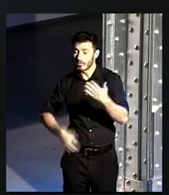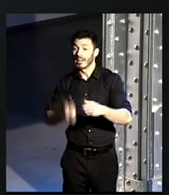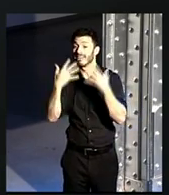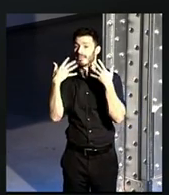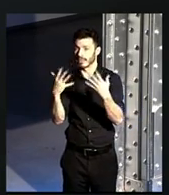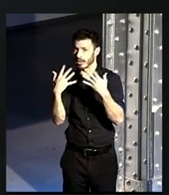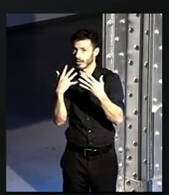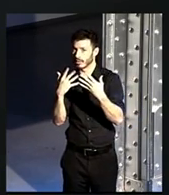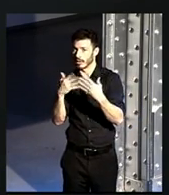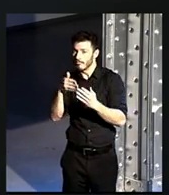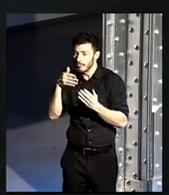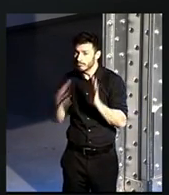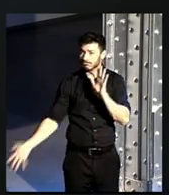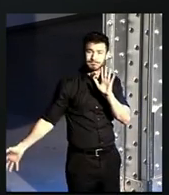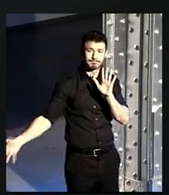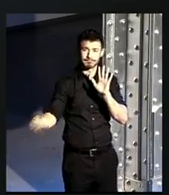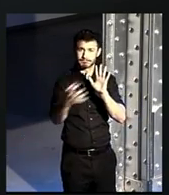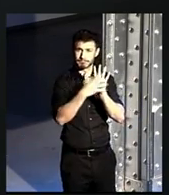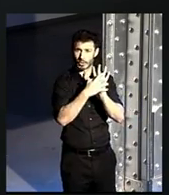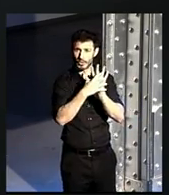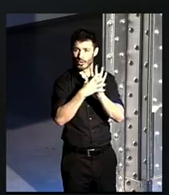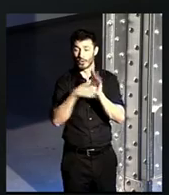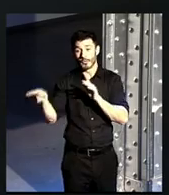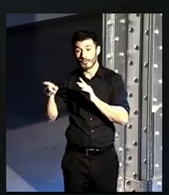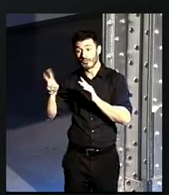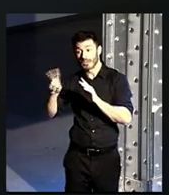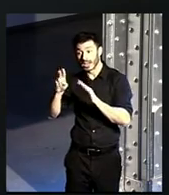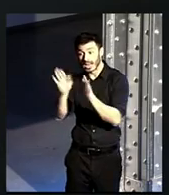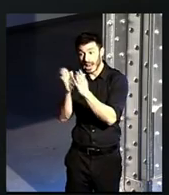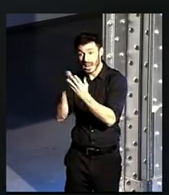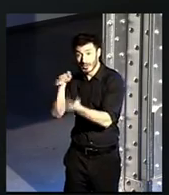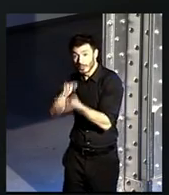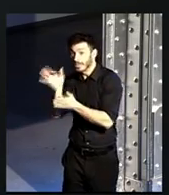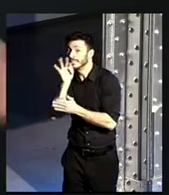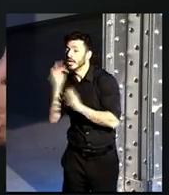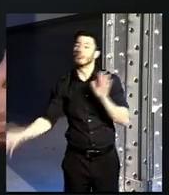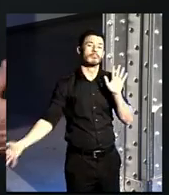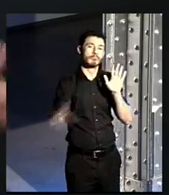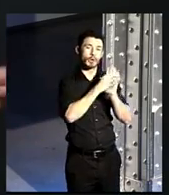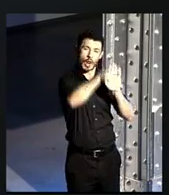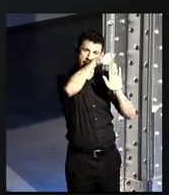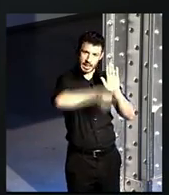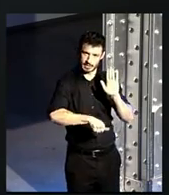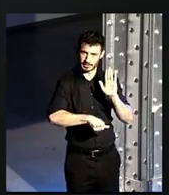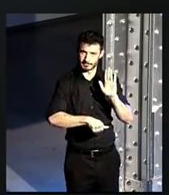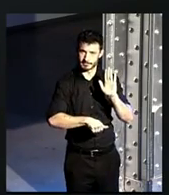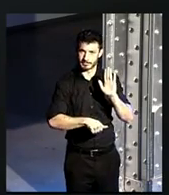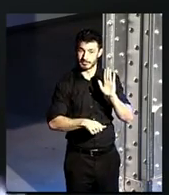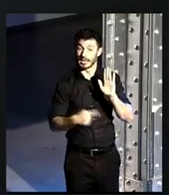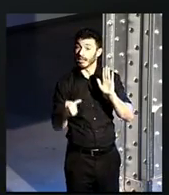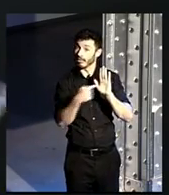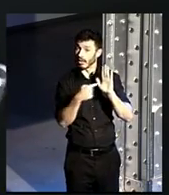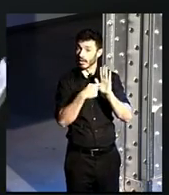diario belga la lista de las obras inéditas. En esta lista figuraba Paris XXe